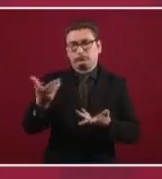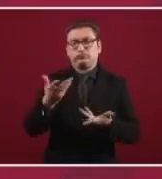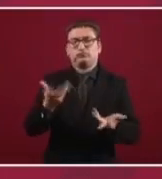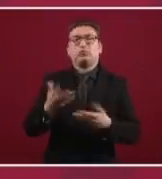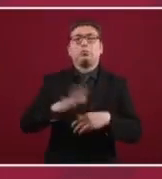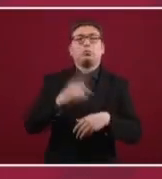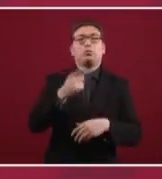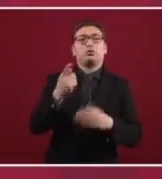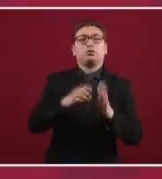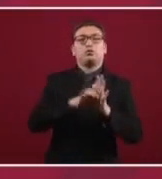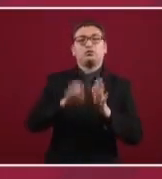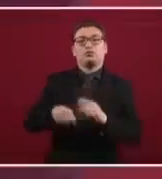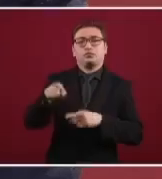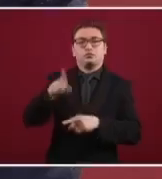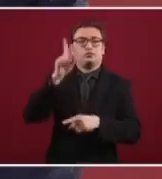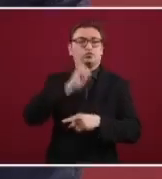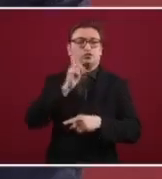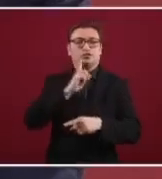porque doña Rosario